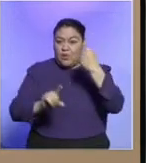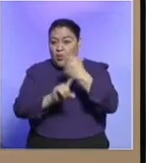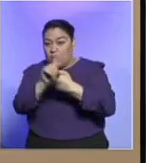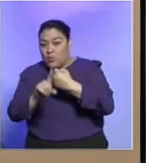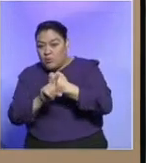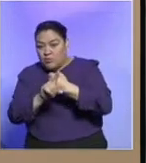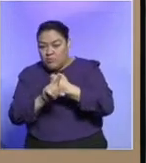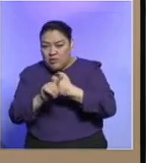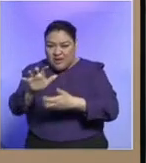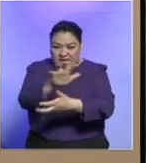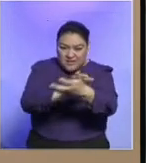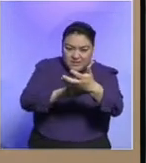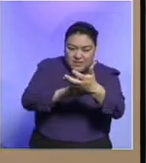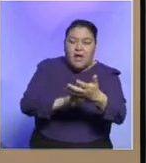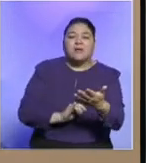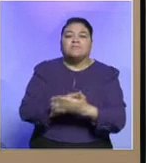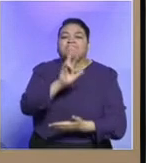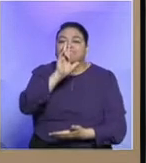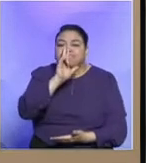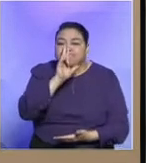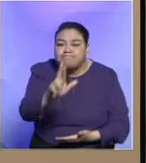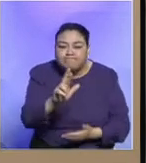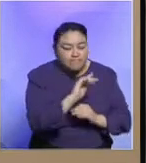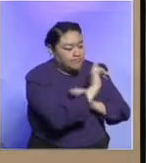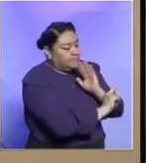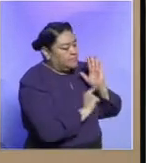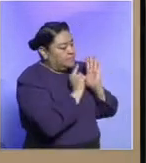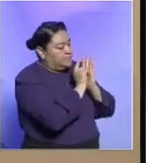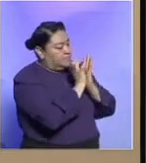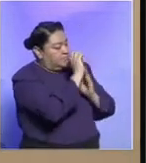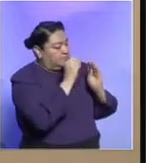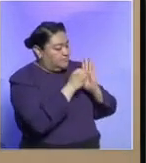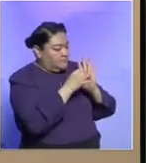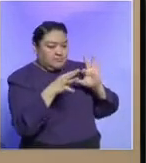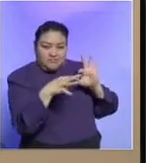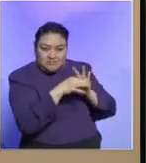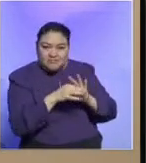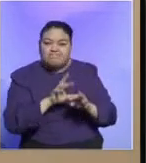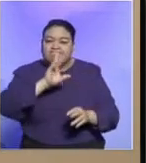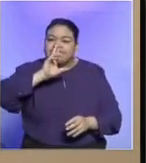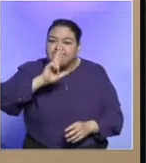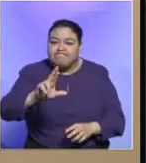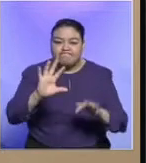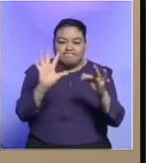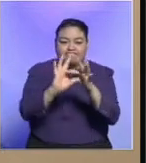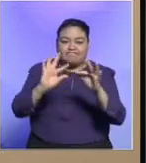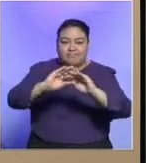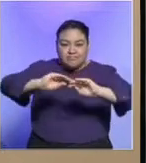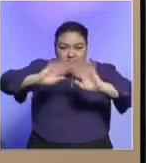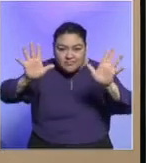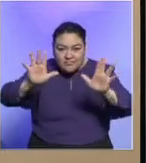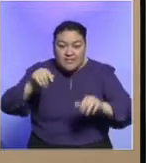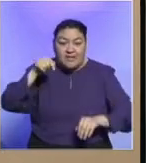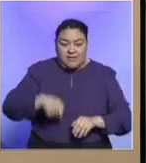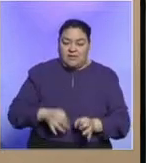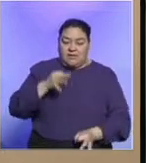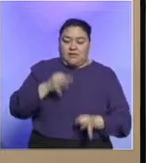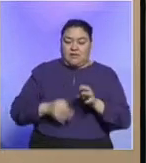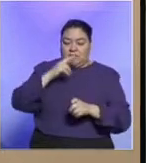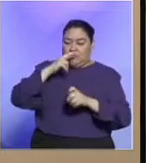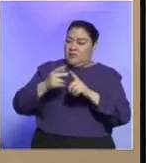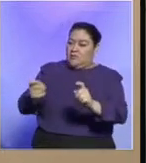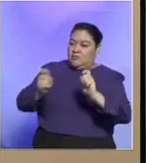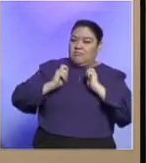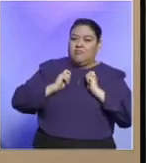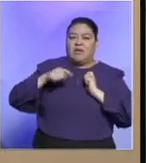el entramado litigioso con apego a nuestras competencias. Y esta es la competencia del